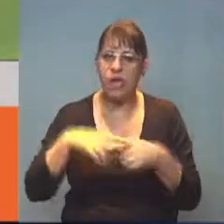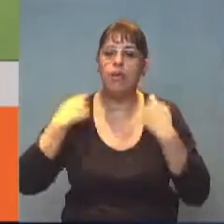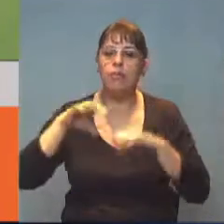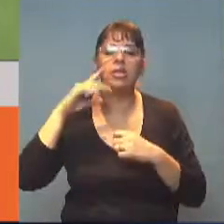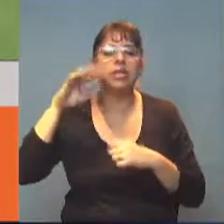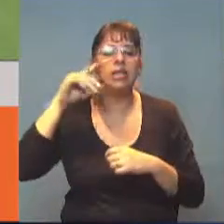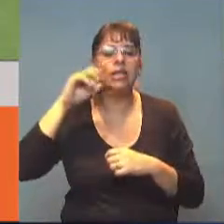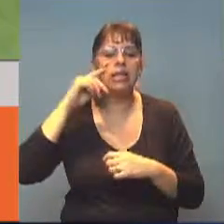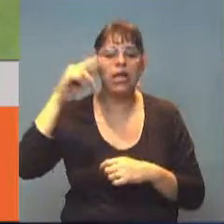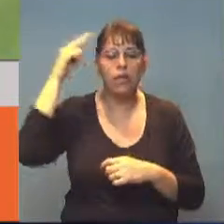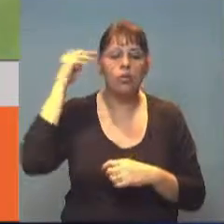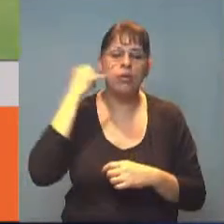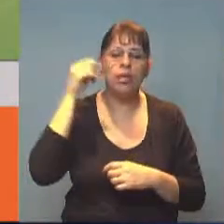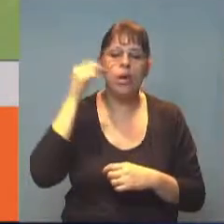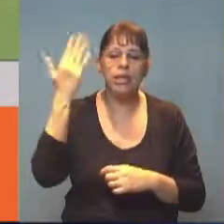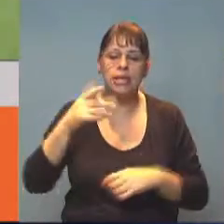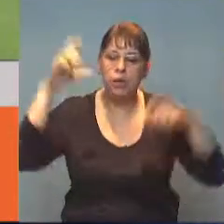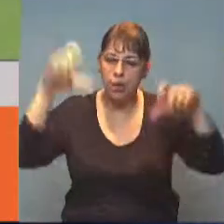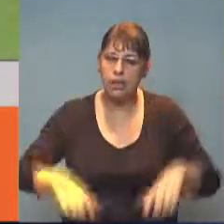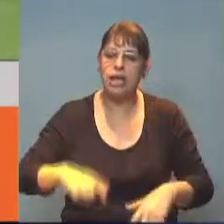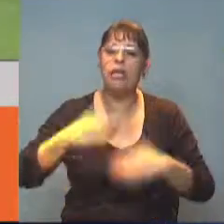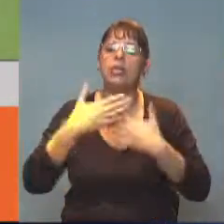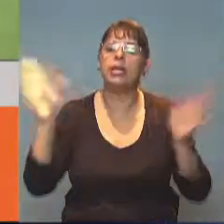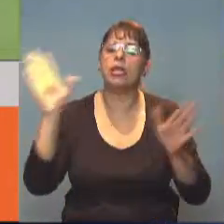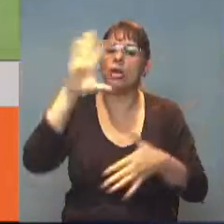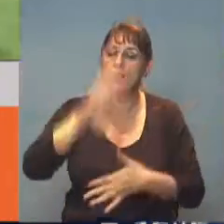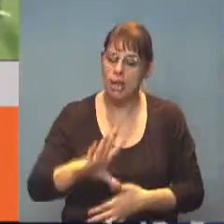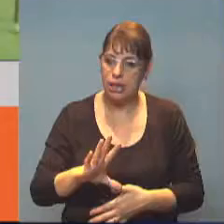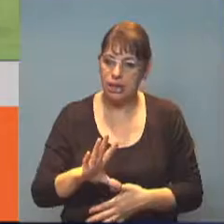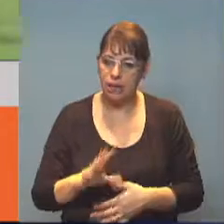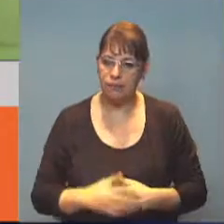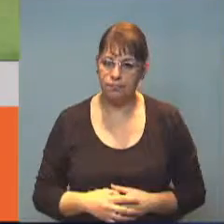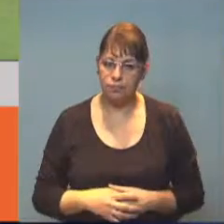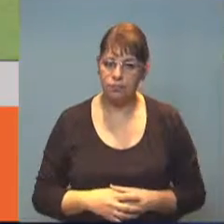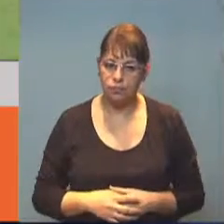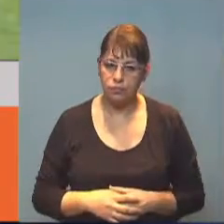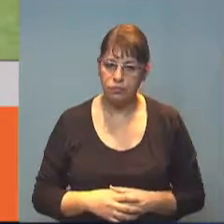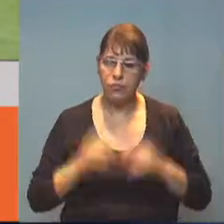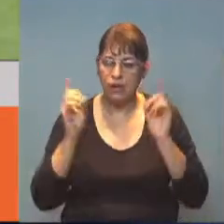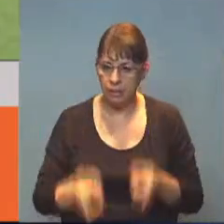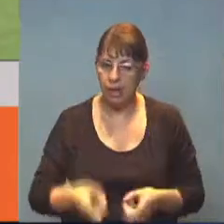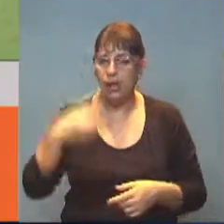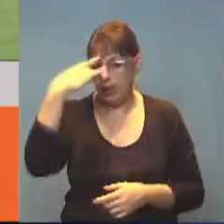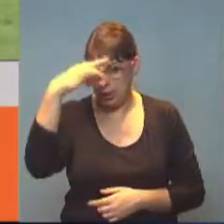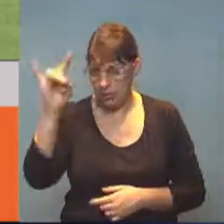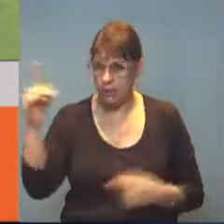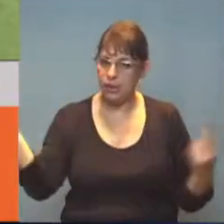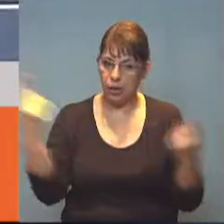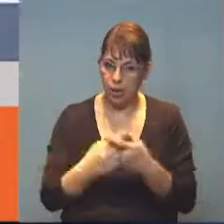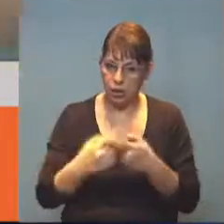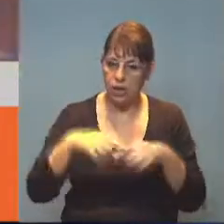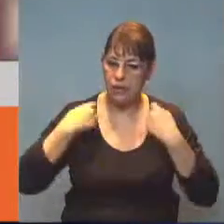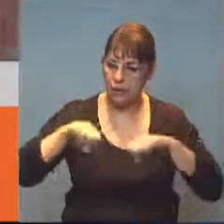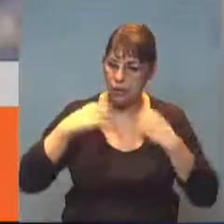las 21:45 en el Estadio Libertadores de América. 3-2-1. En tanto, Independiente recibirá a